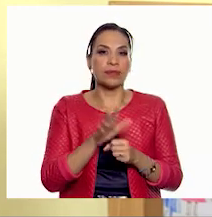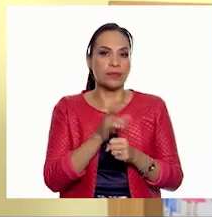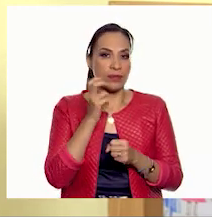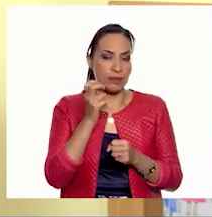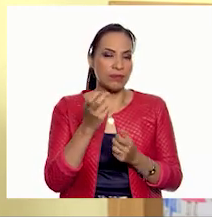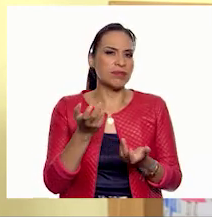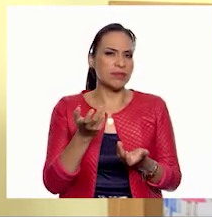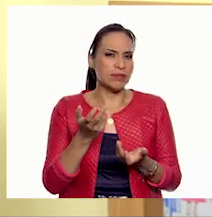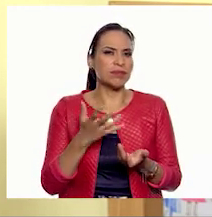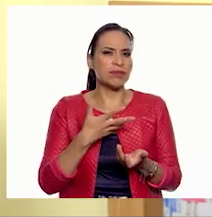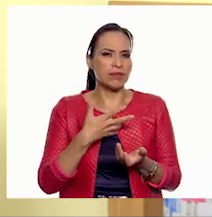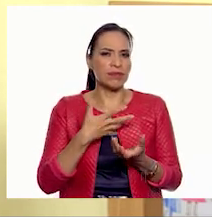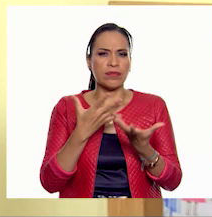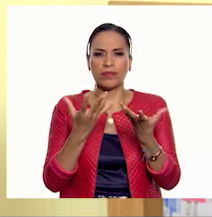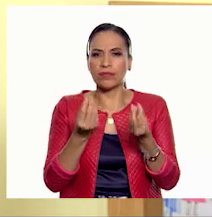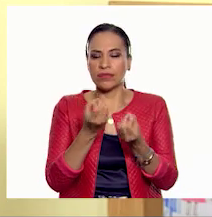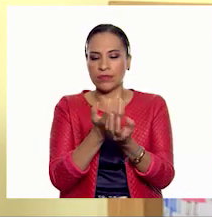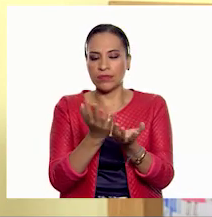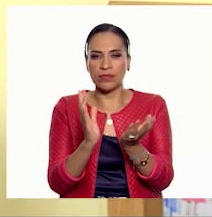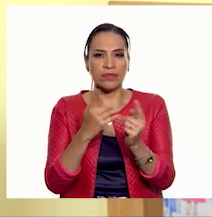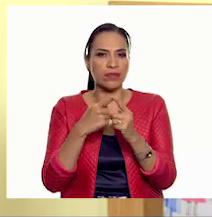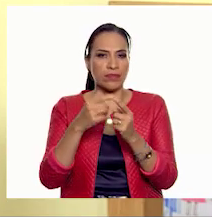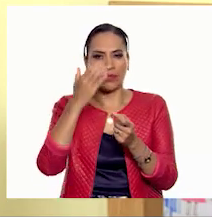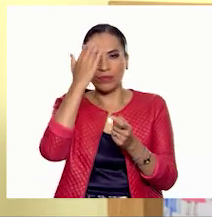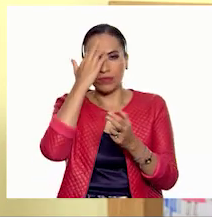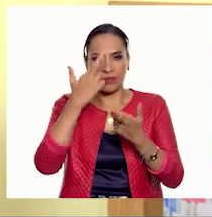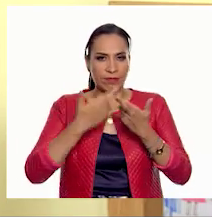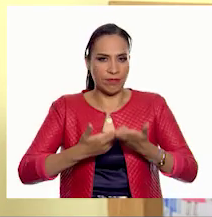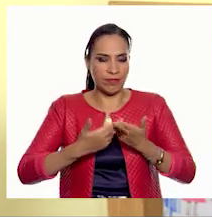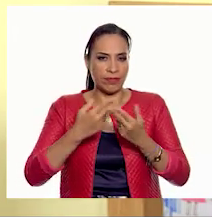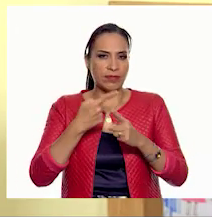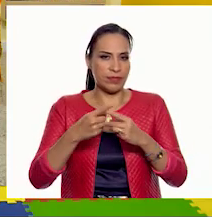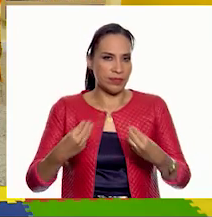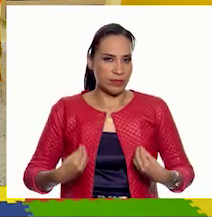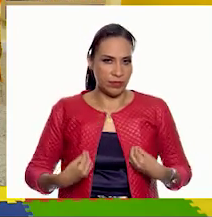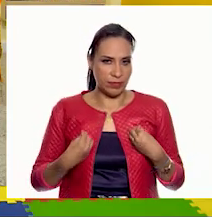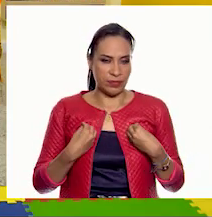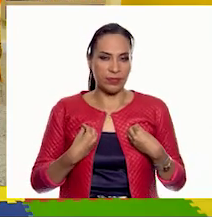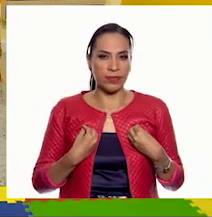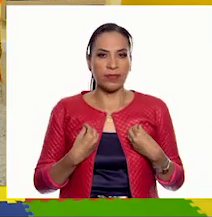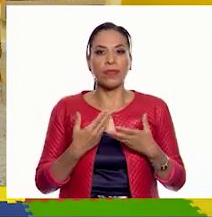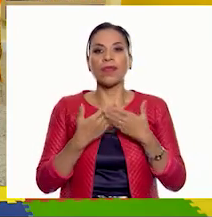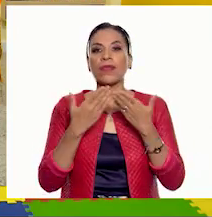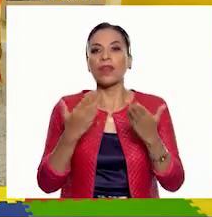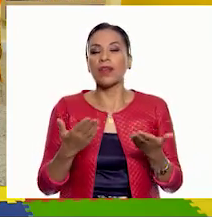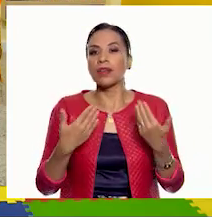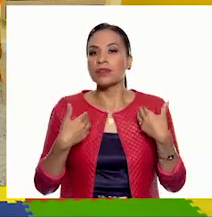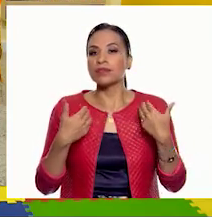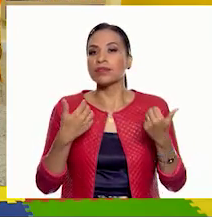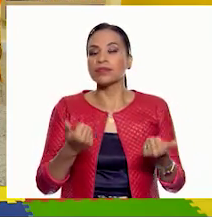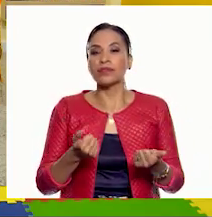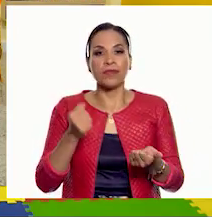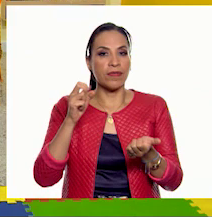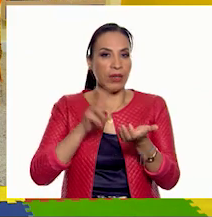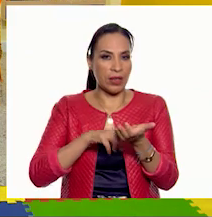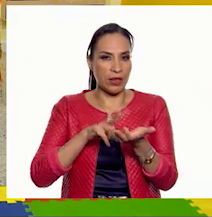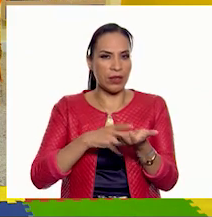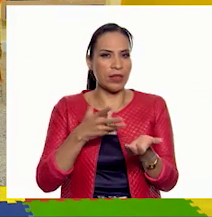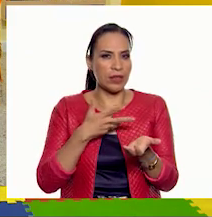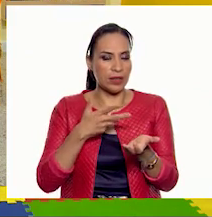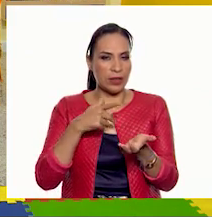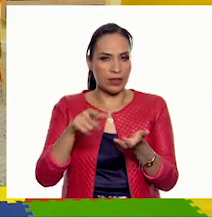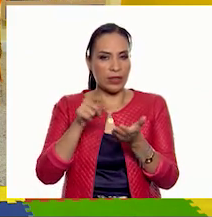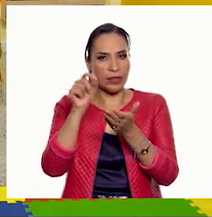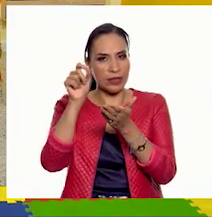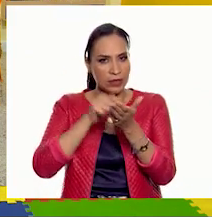detrás de ellas hay un gran bagaje de conocimientos y de vivencias. Ahora que comprendimos el valor que tienen las